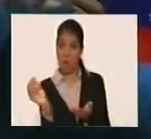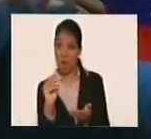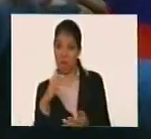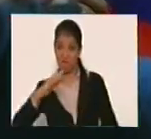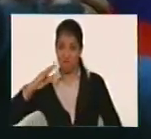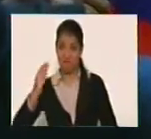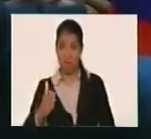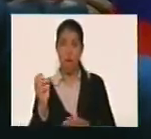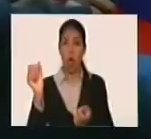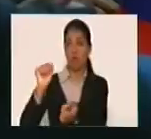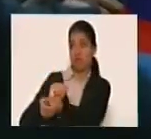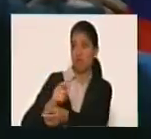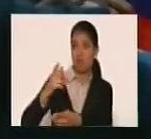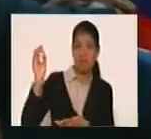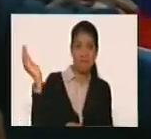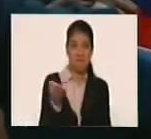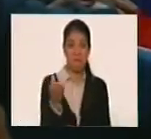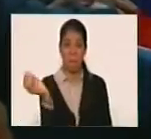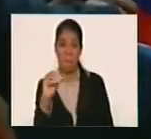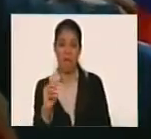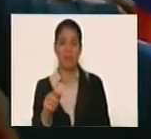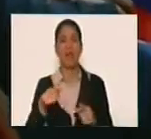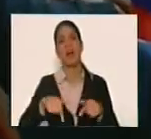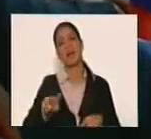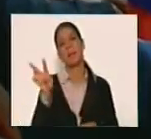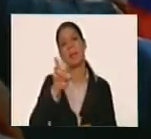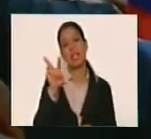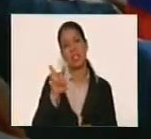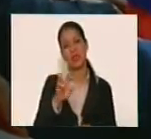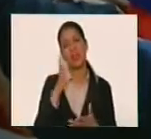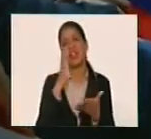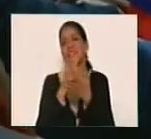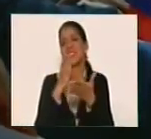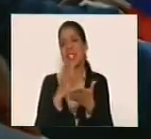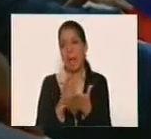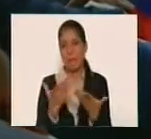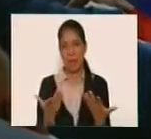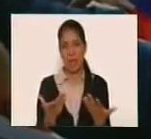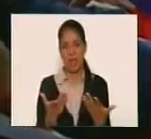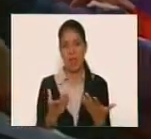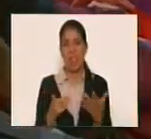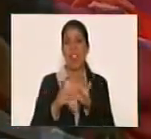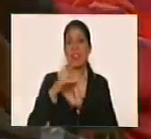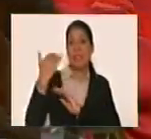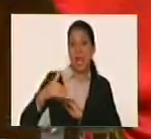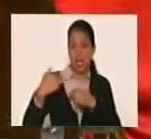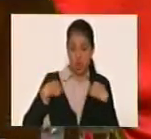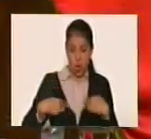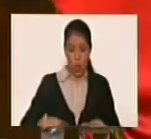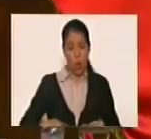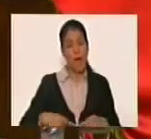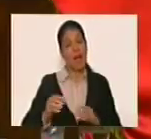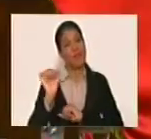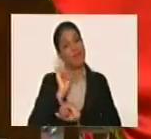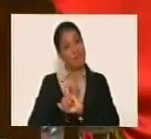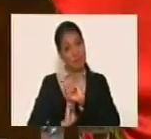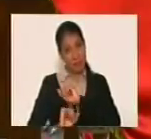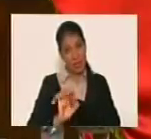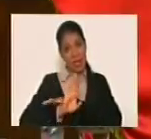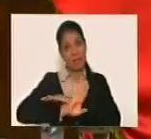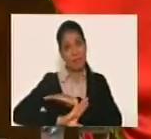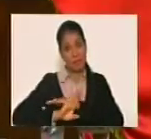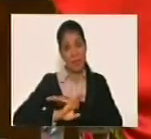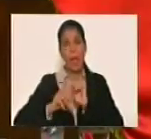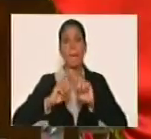de otra forma. Aquí se hizo siempre en el marco de la defensa de los derechos humanos. Pero tiene que